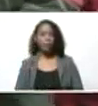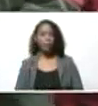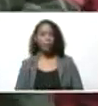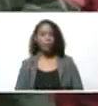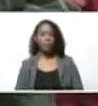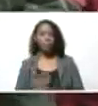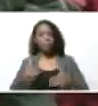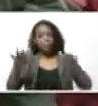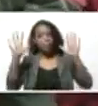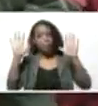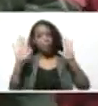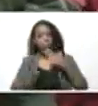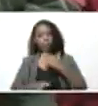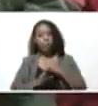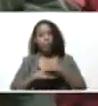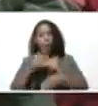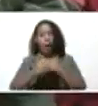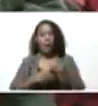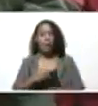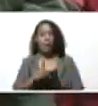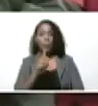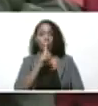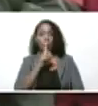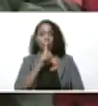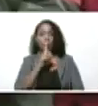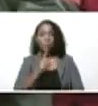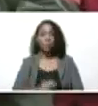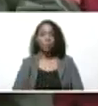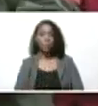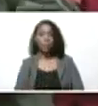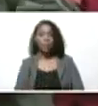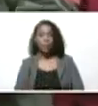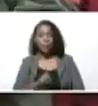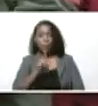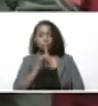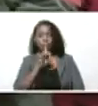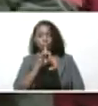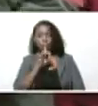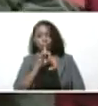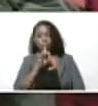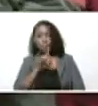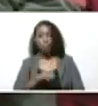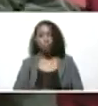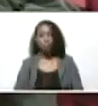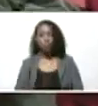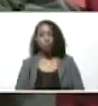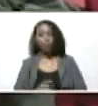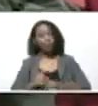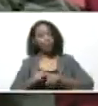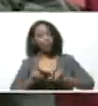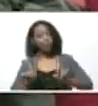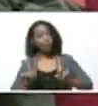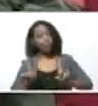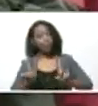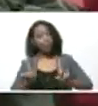Quizás tuvo que ser en silencio. En silencio, pero